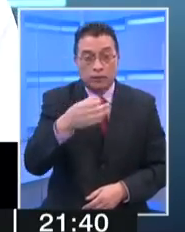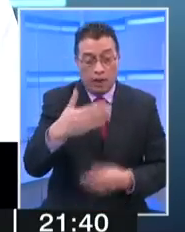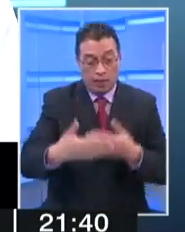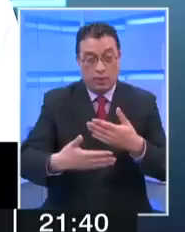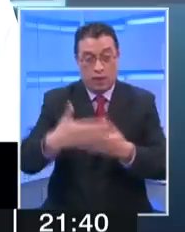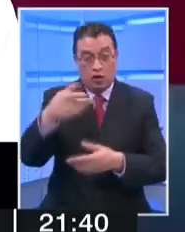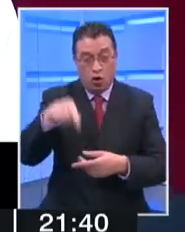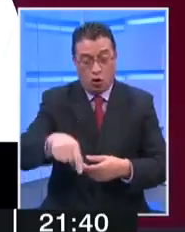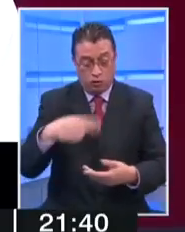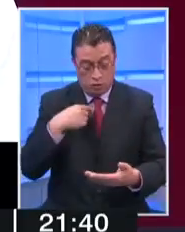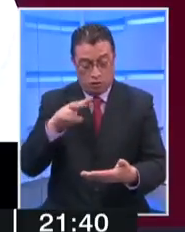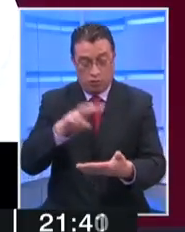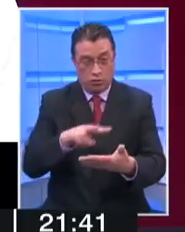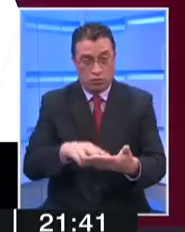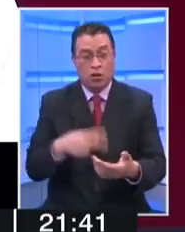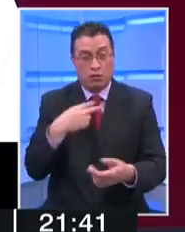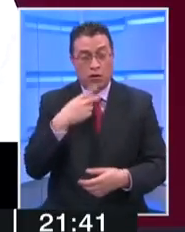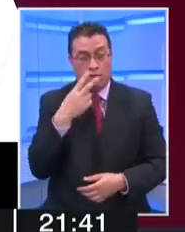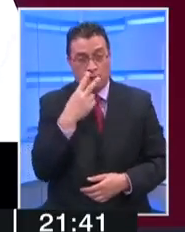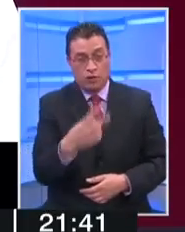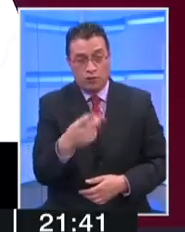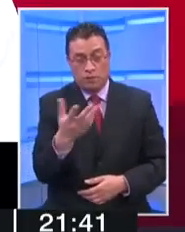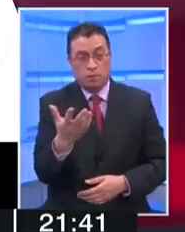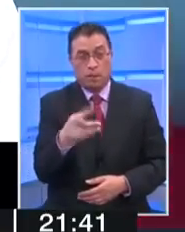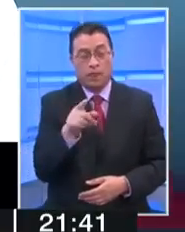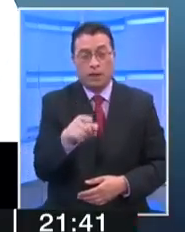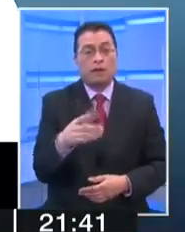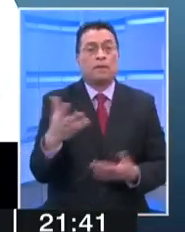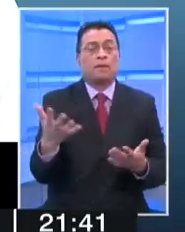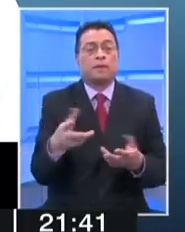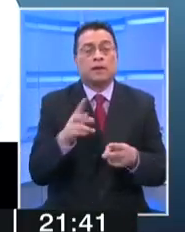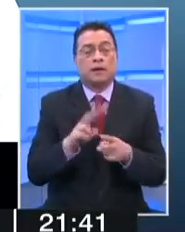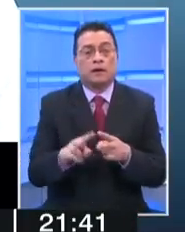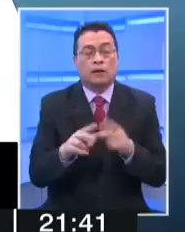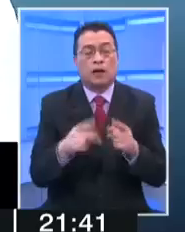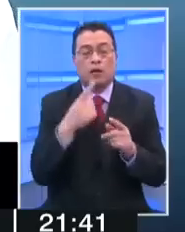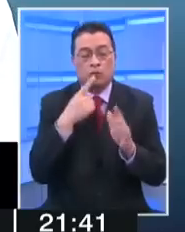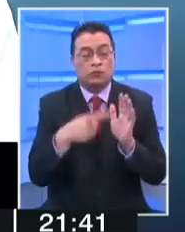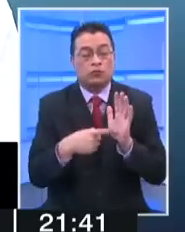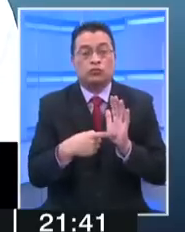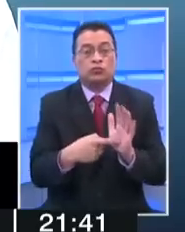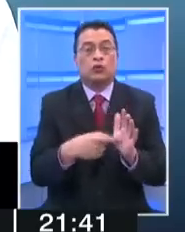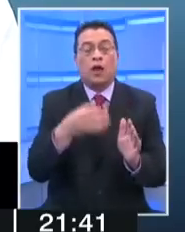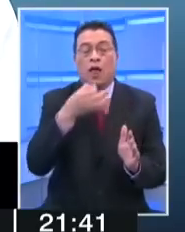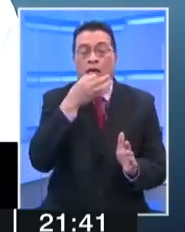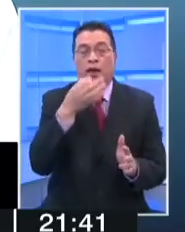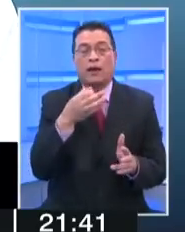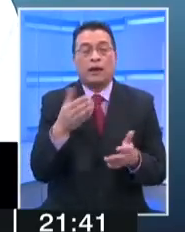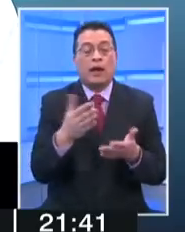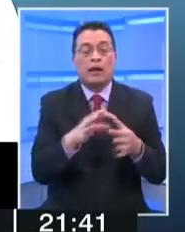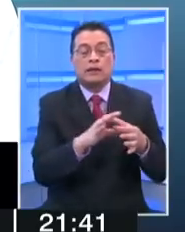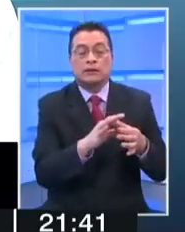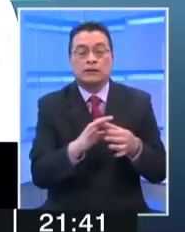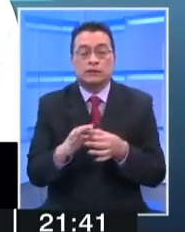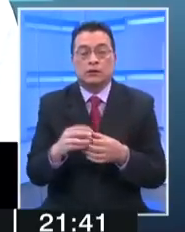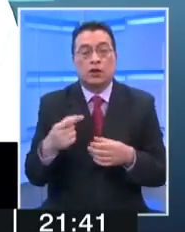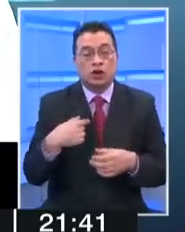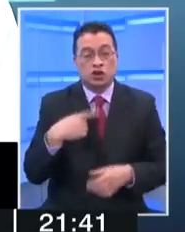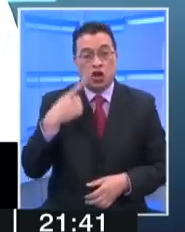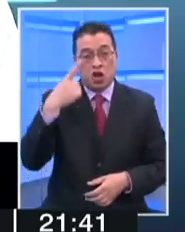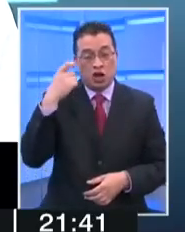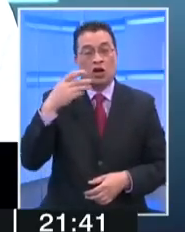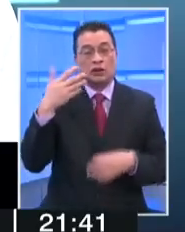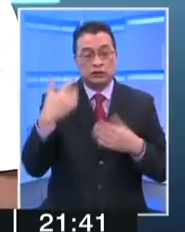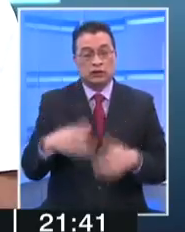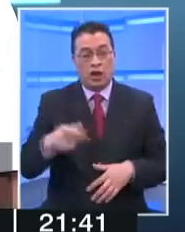hoy en una entrevista que le hacen y creo que la circunstancia de exponer como expon los hechos Yo creo que él ya dictó un